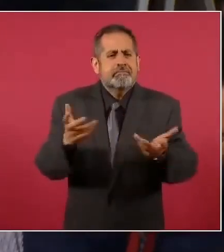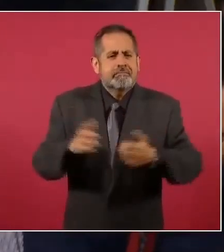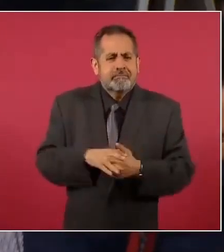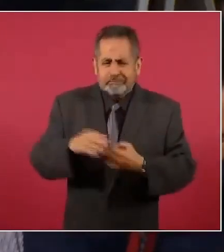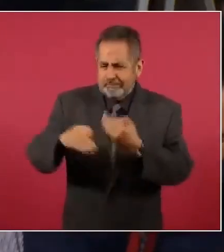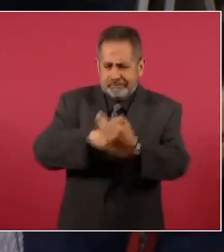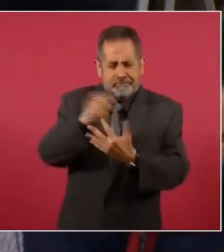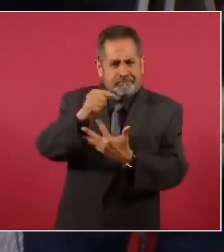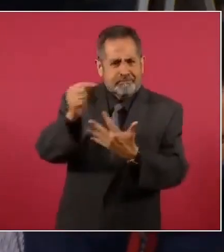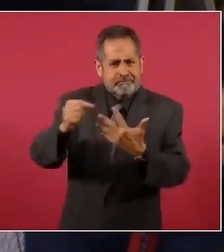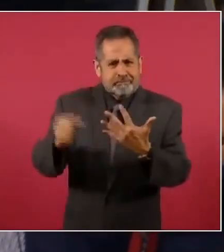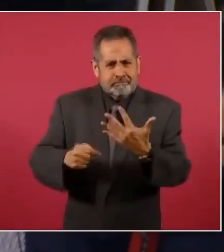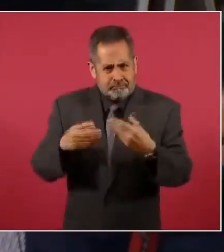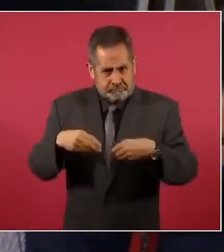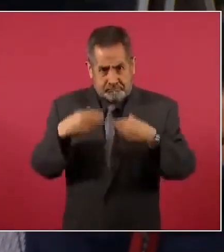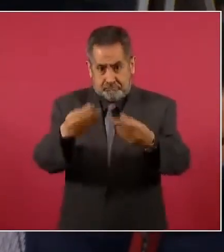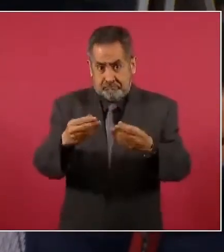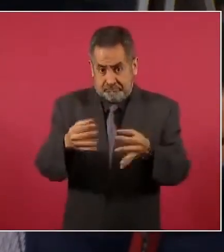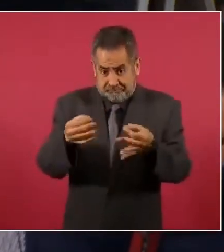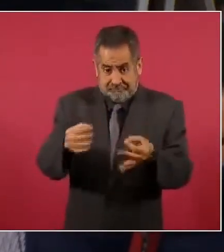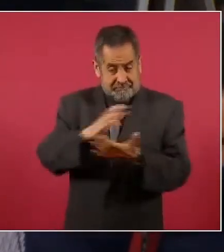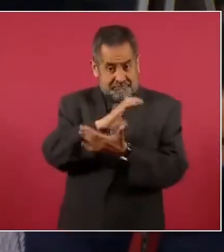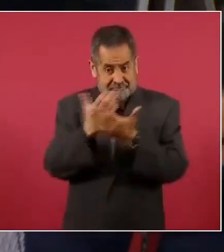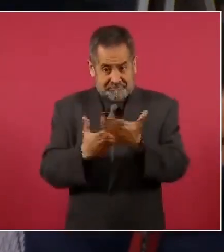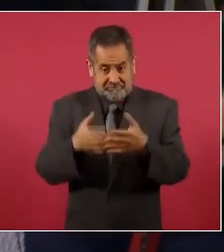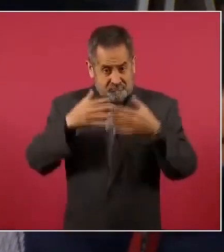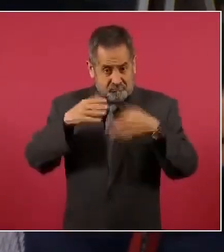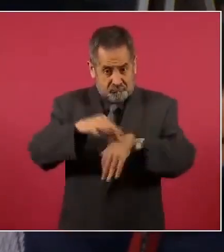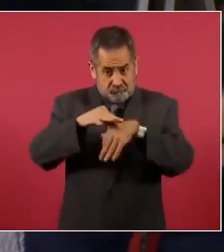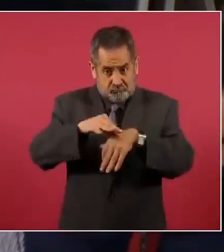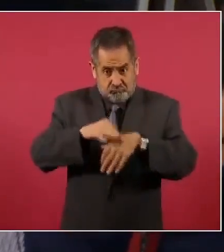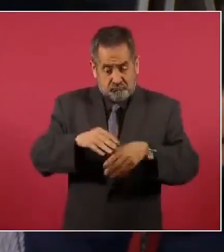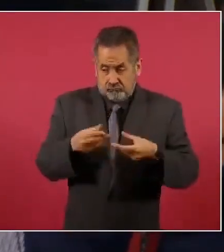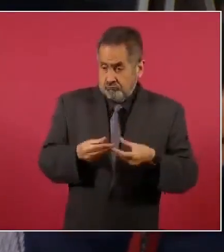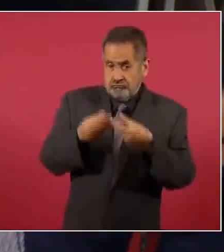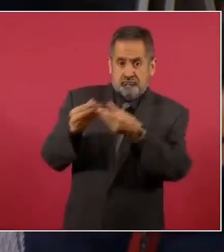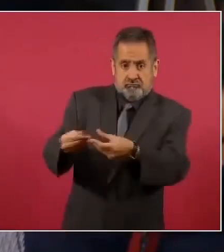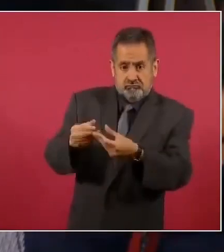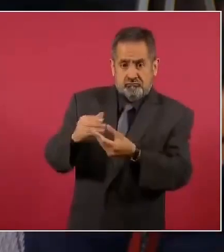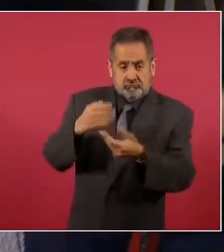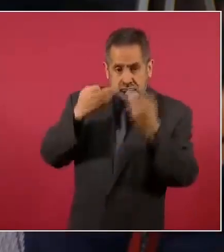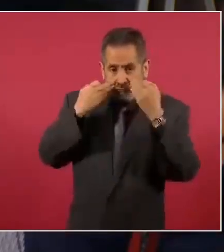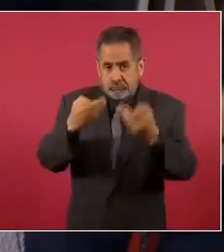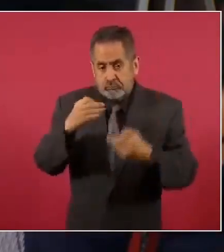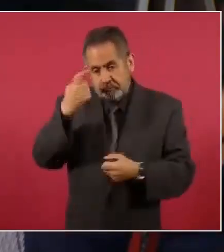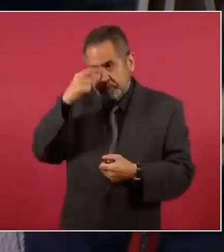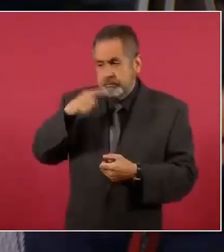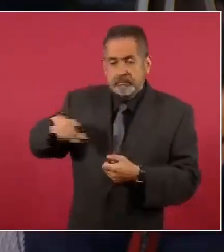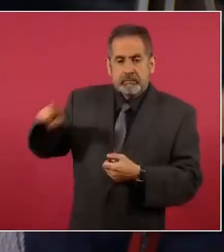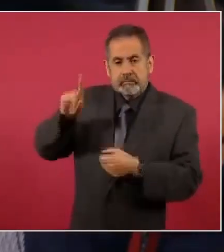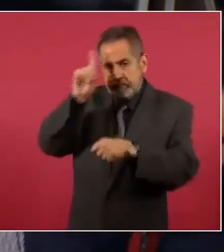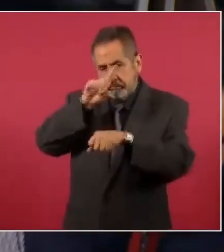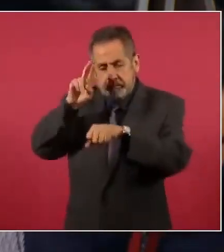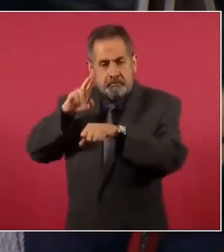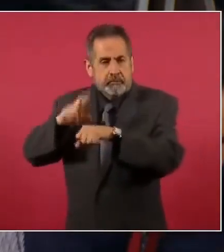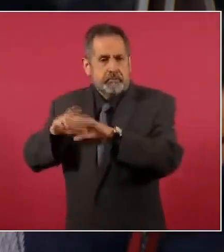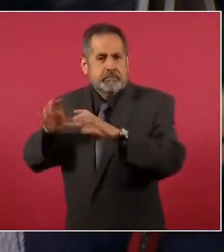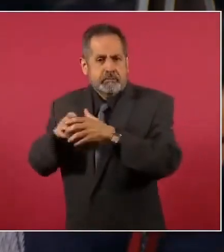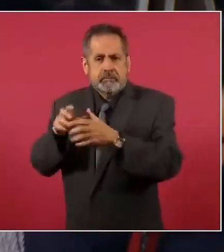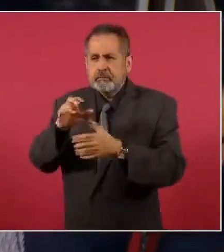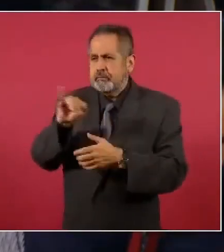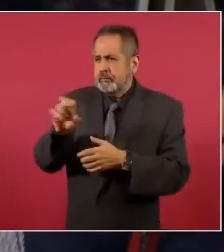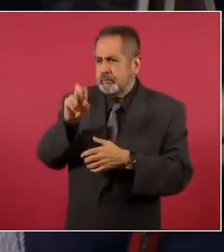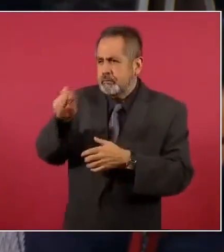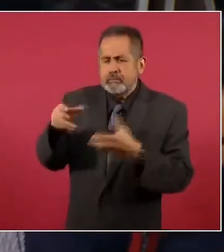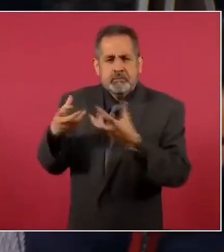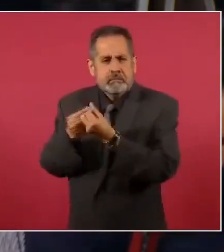con todo esto que le voy a entregar de contratos para que usted también, pues, su consejería y Jesús y la